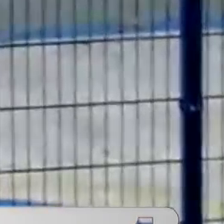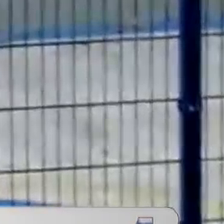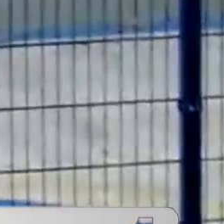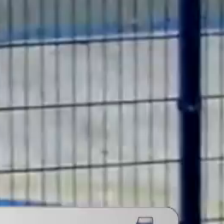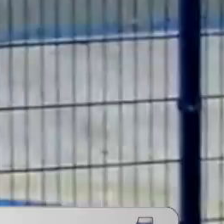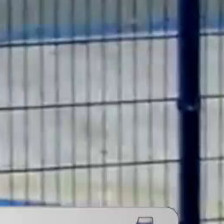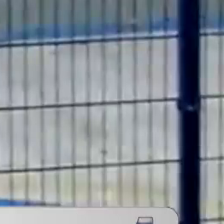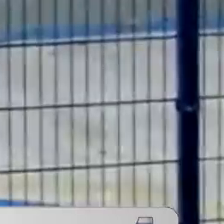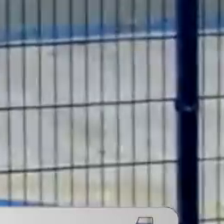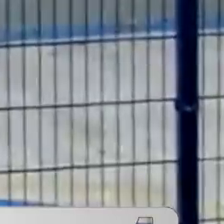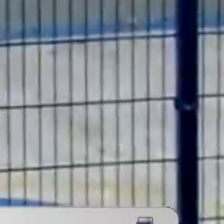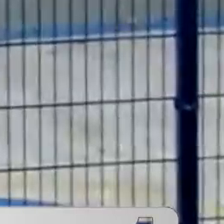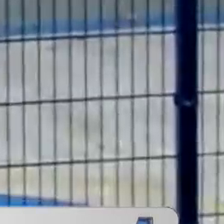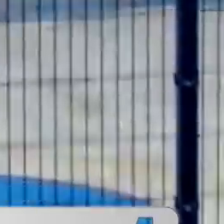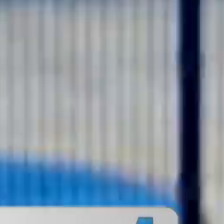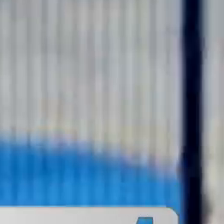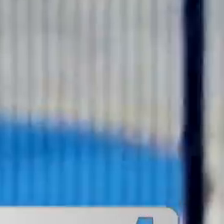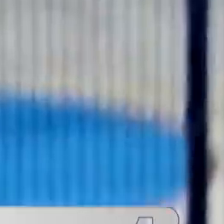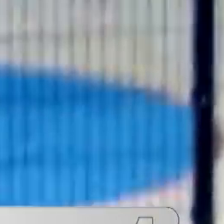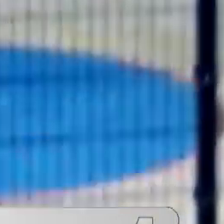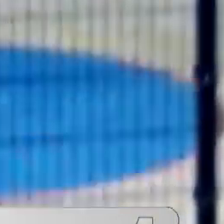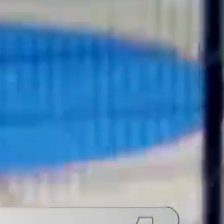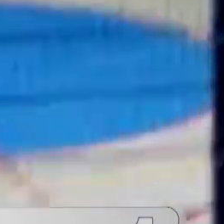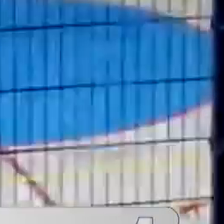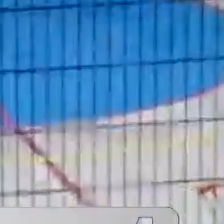en barrio de Barranquilla.